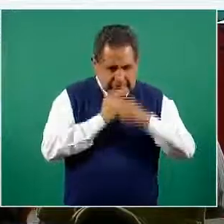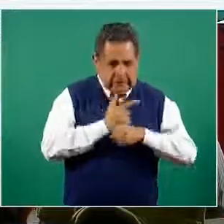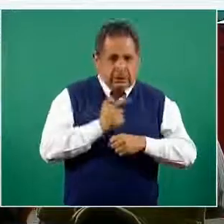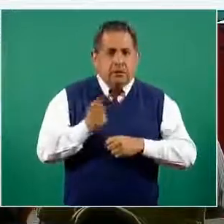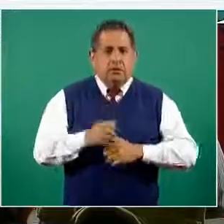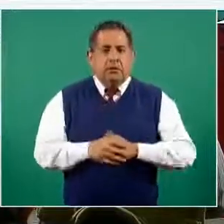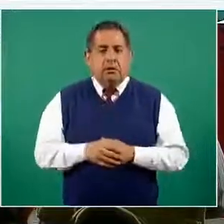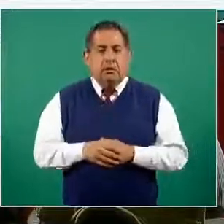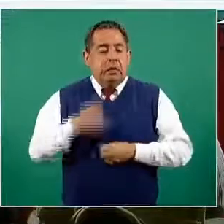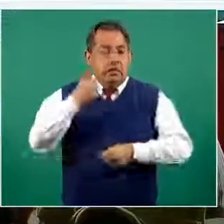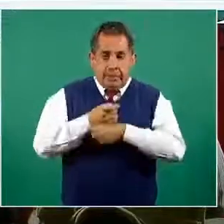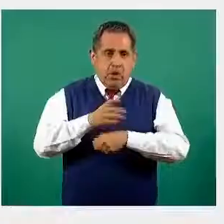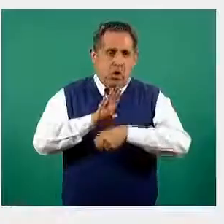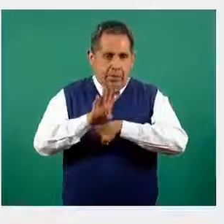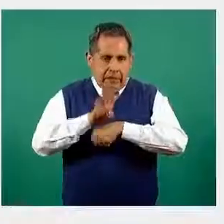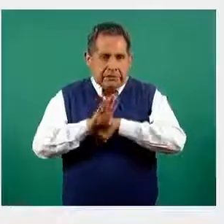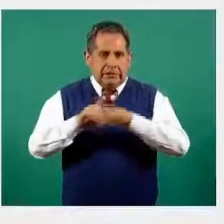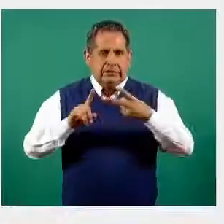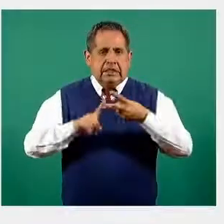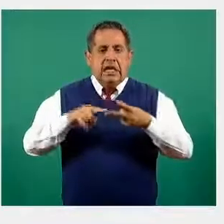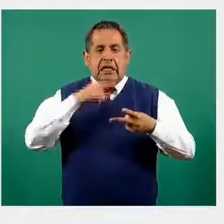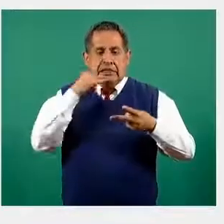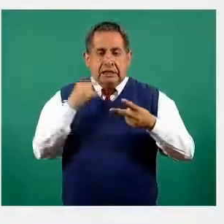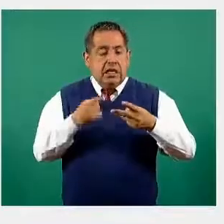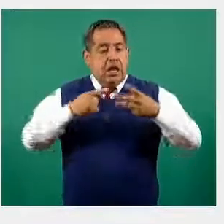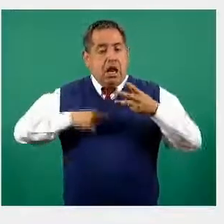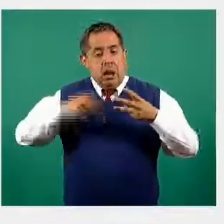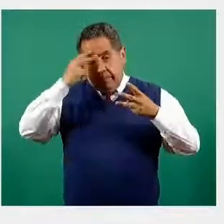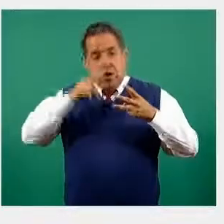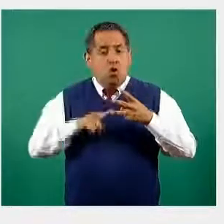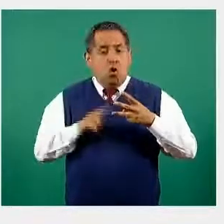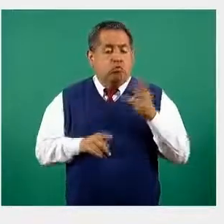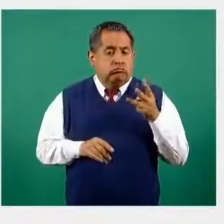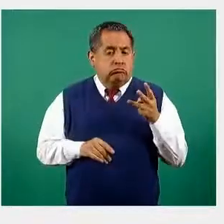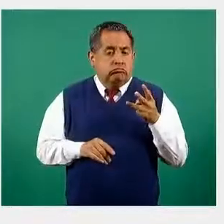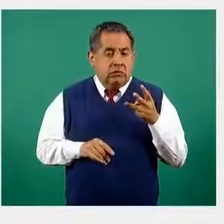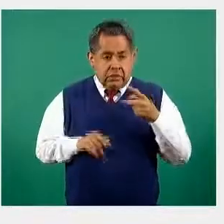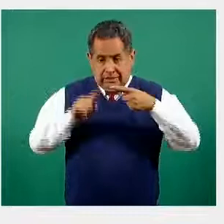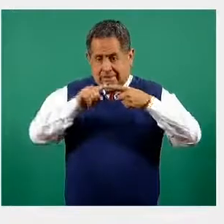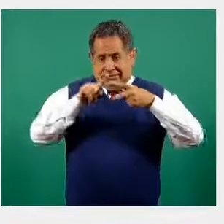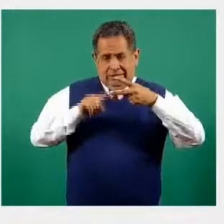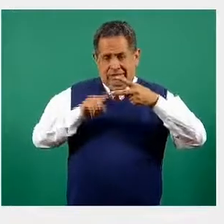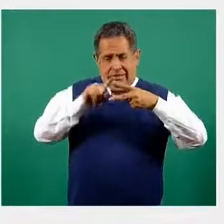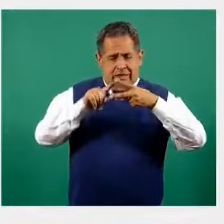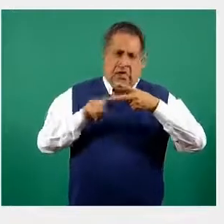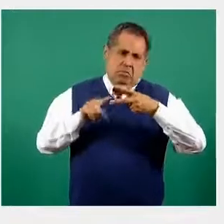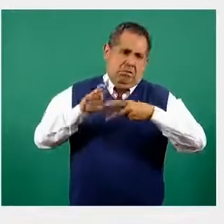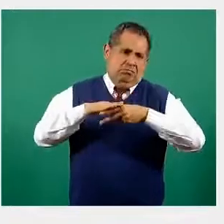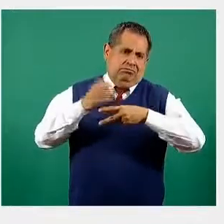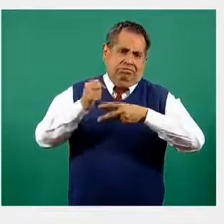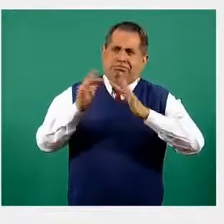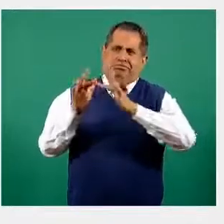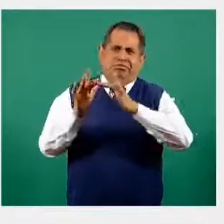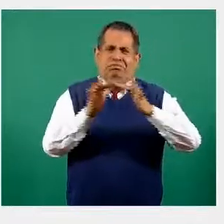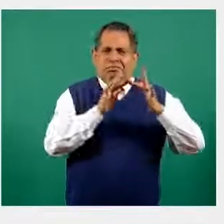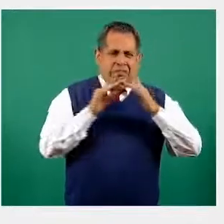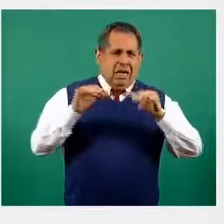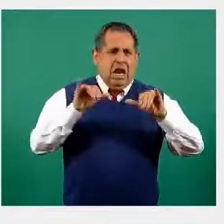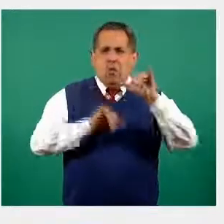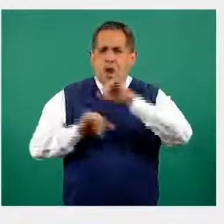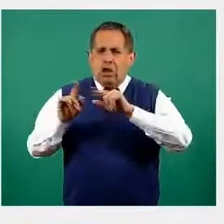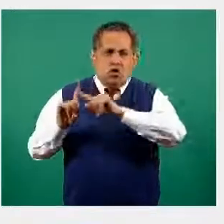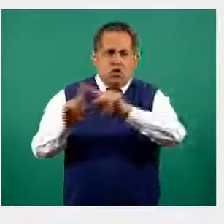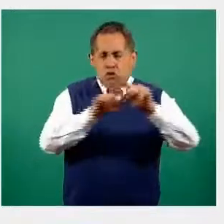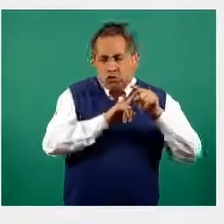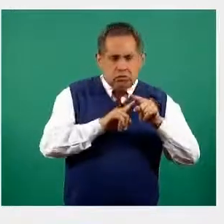estamos por debajo de Brasil y de Chile, que ellos tienen redes de secuencias, de laboratorios que hacen